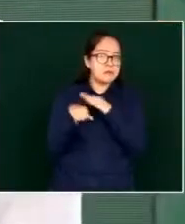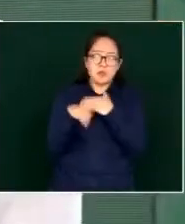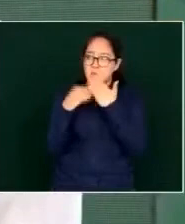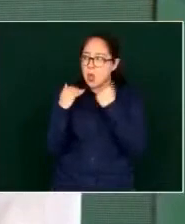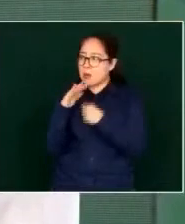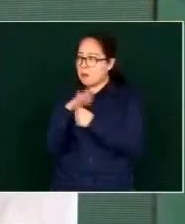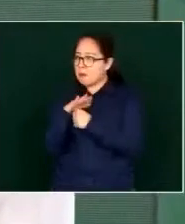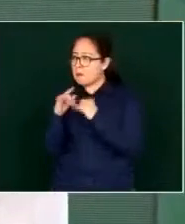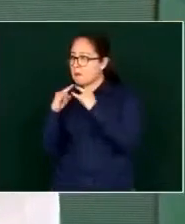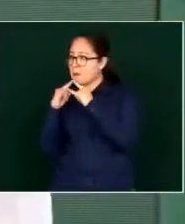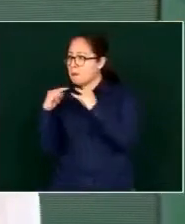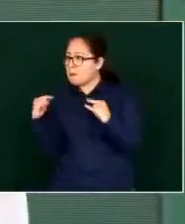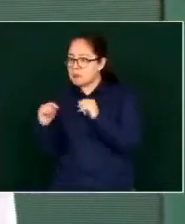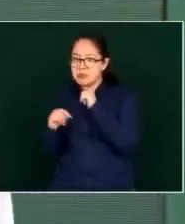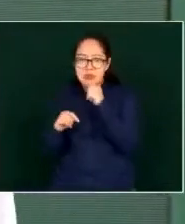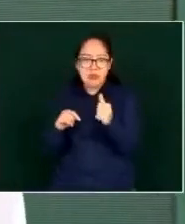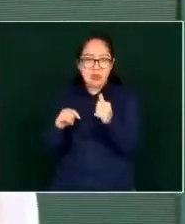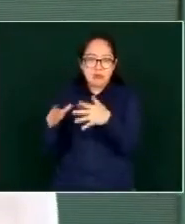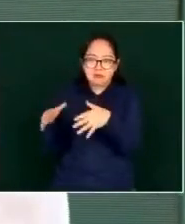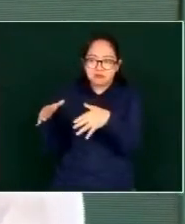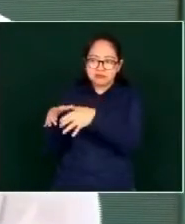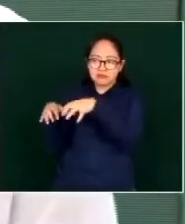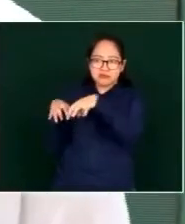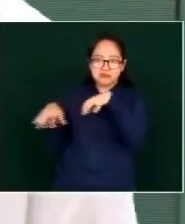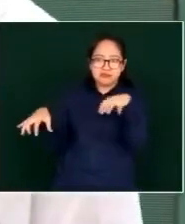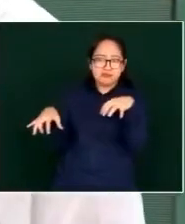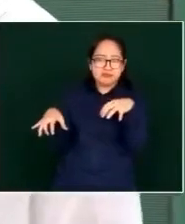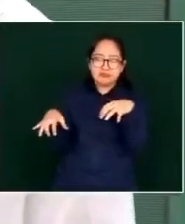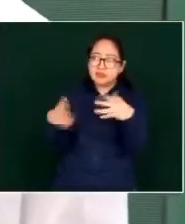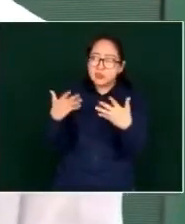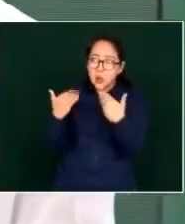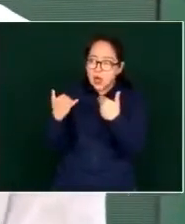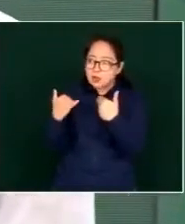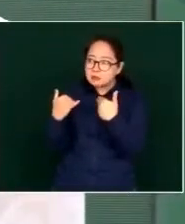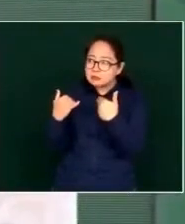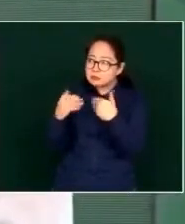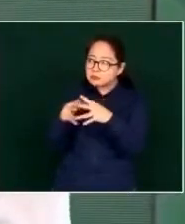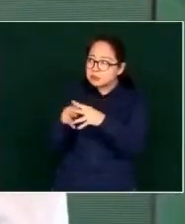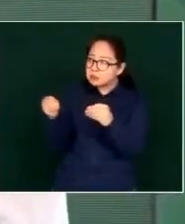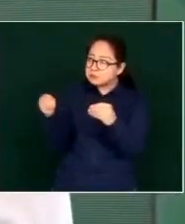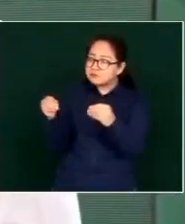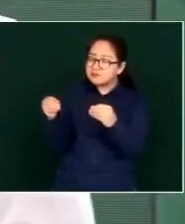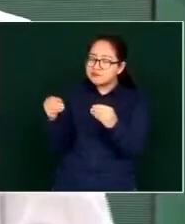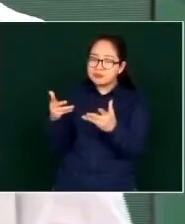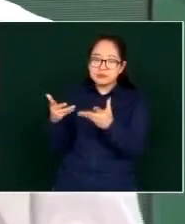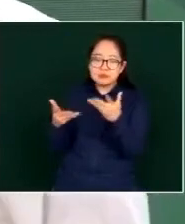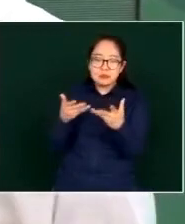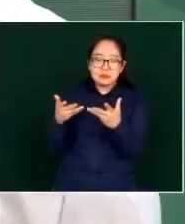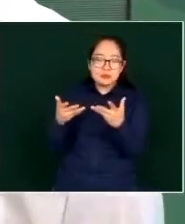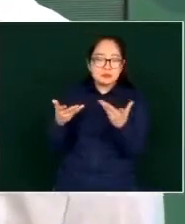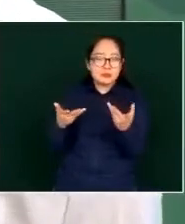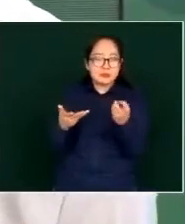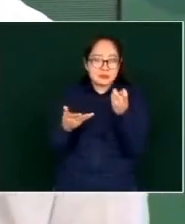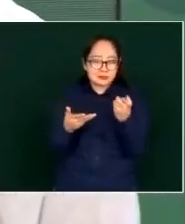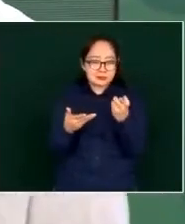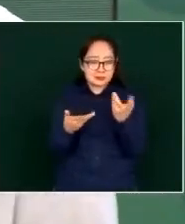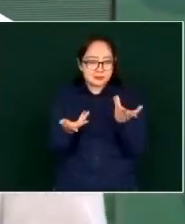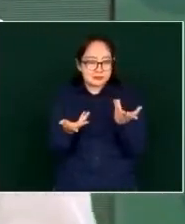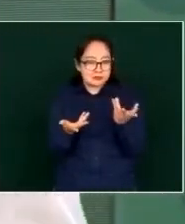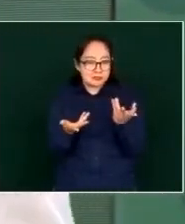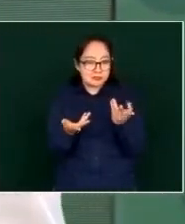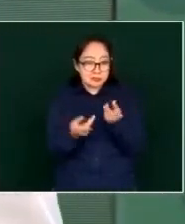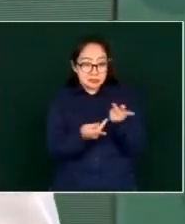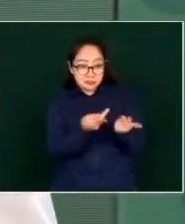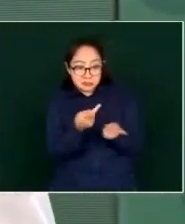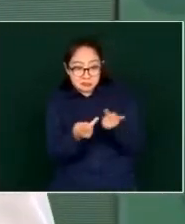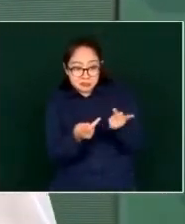Sostuvo que el presidente debe de tener legitimidad y que por ello la revocación de mandato es un asunto moral y